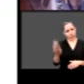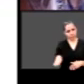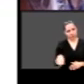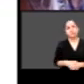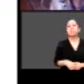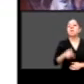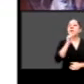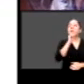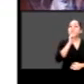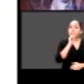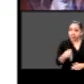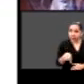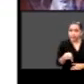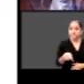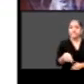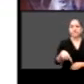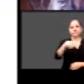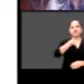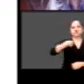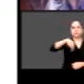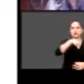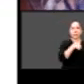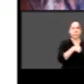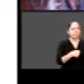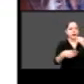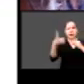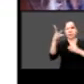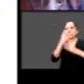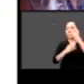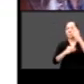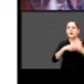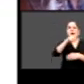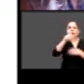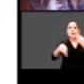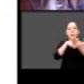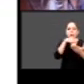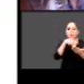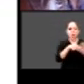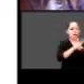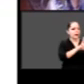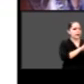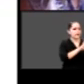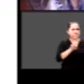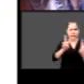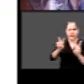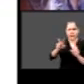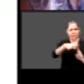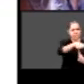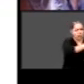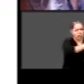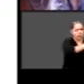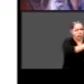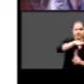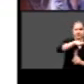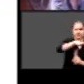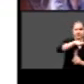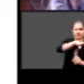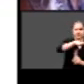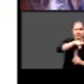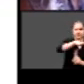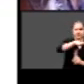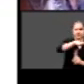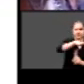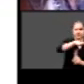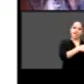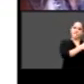todos los contextos en todos los contextos en los que participamos en la familia en el trabajo